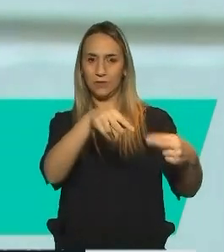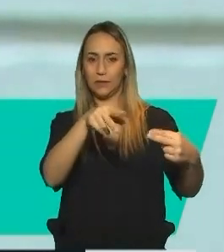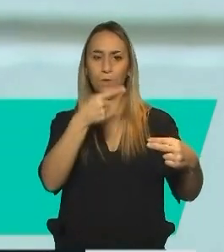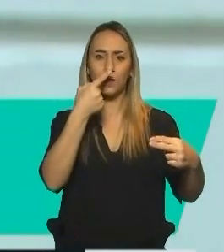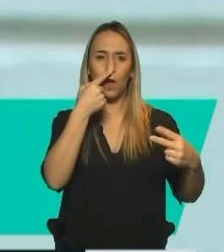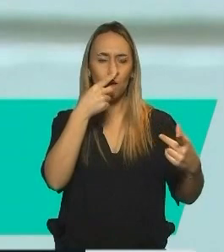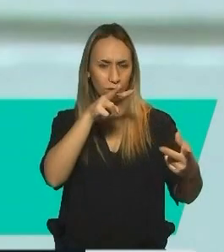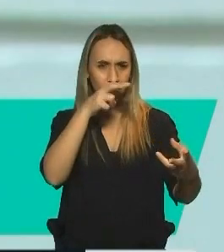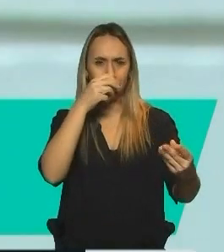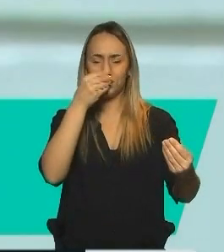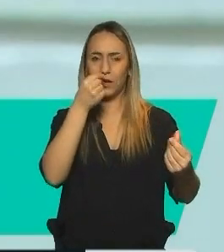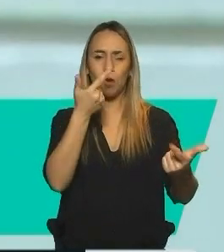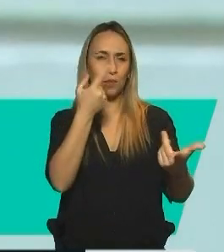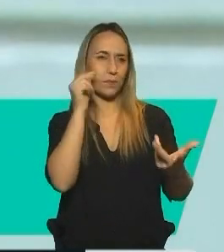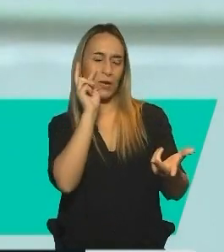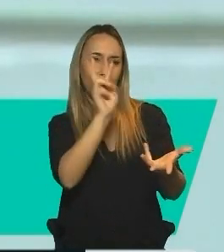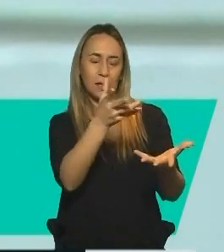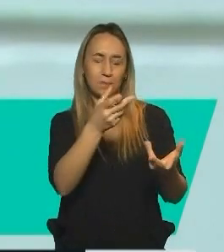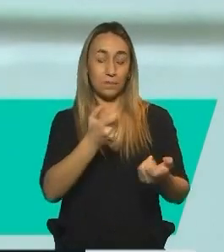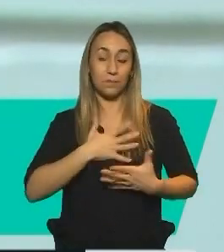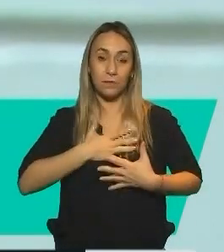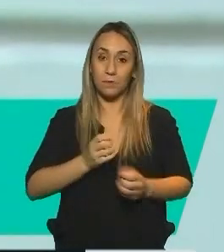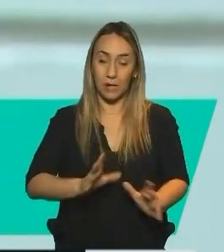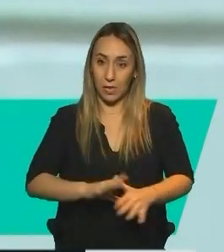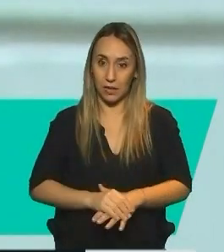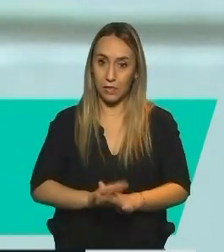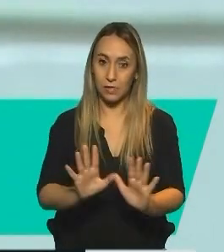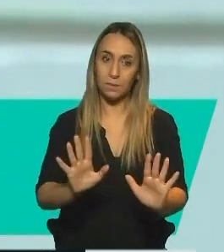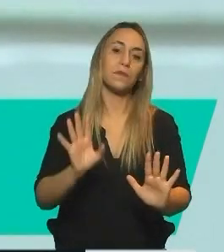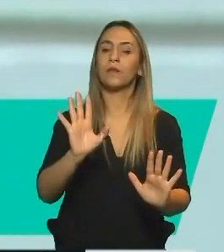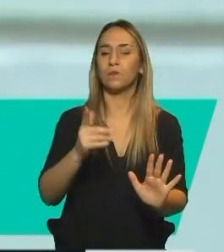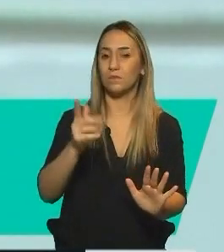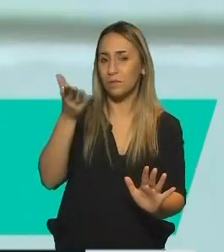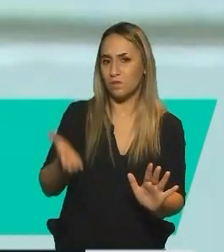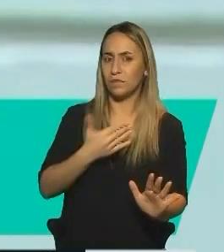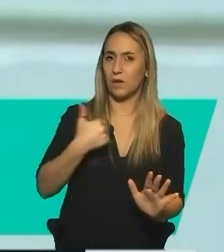dolor me hace muy mal. Era amorosa. Si la podía definir,